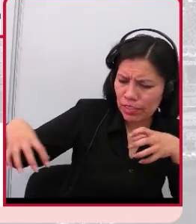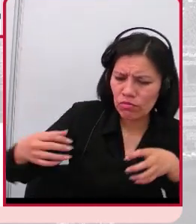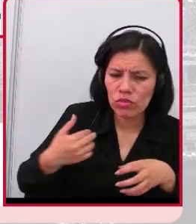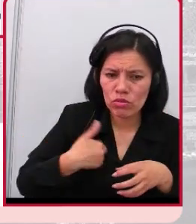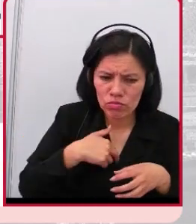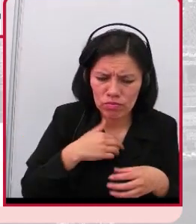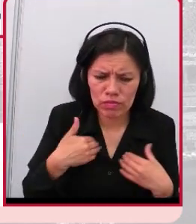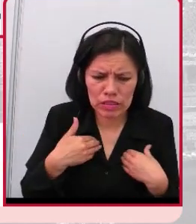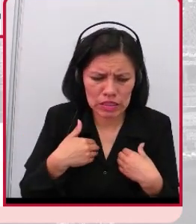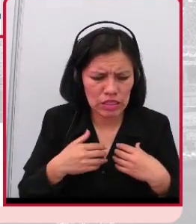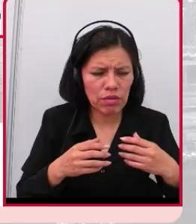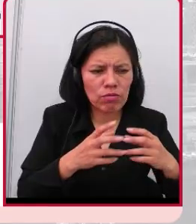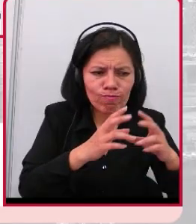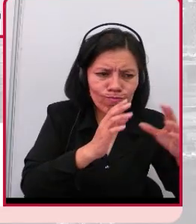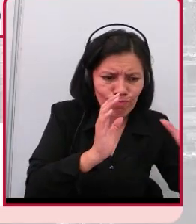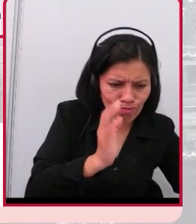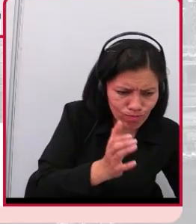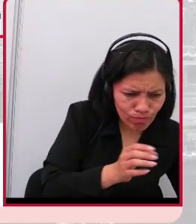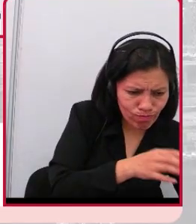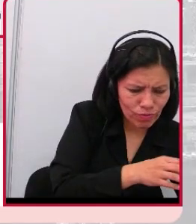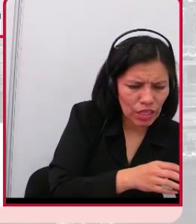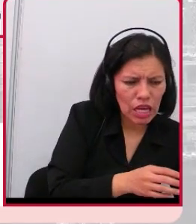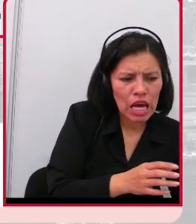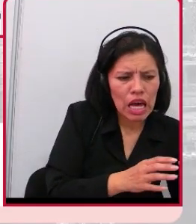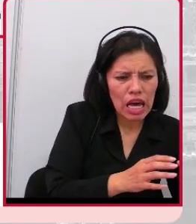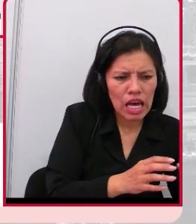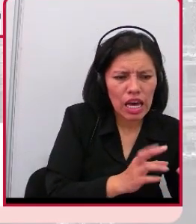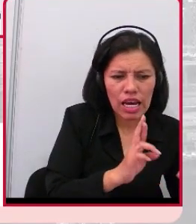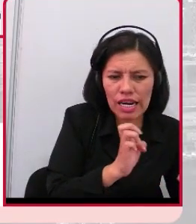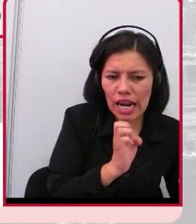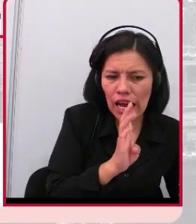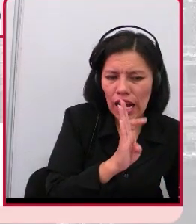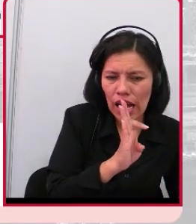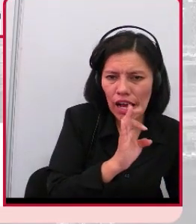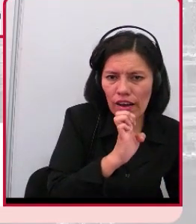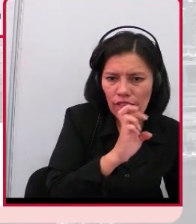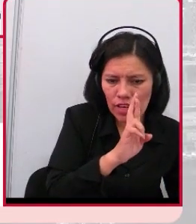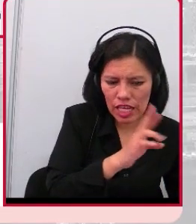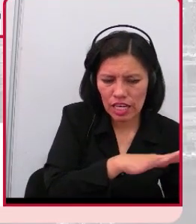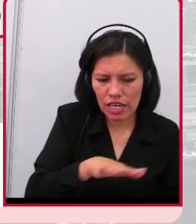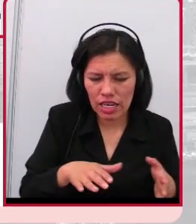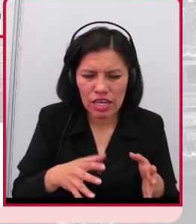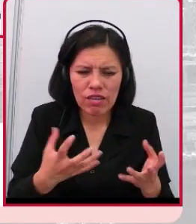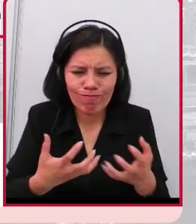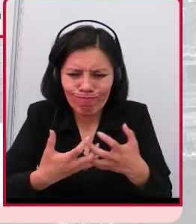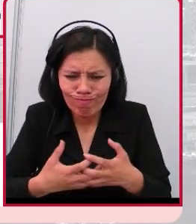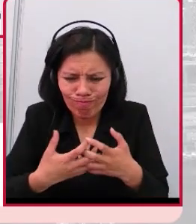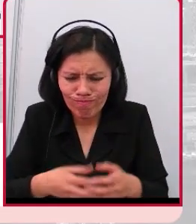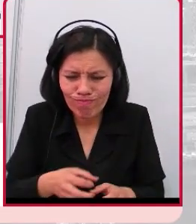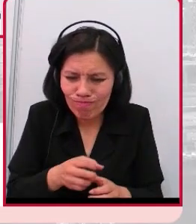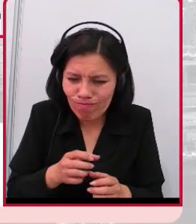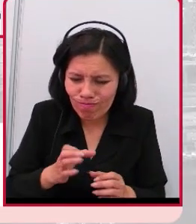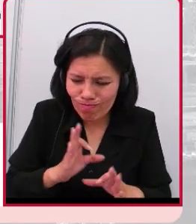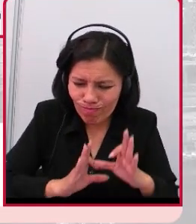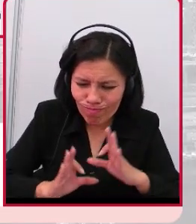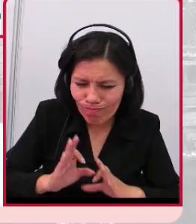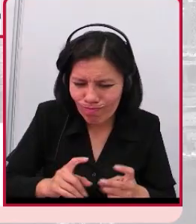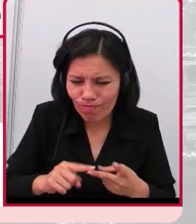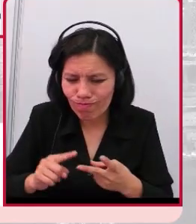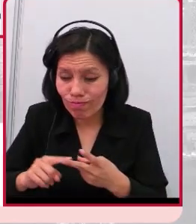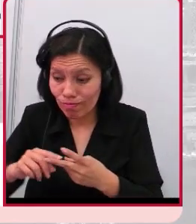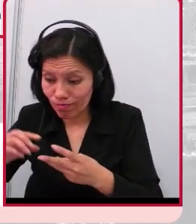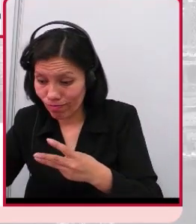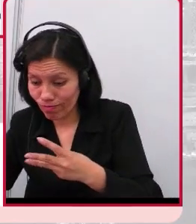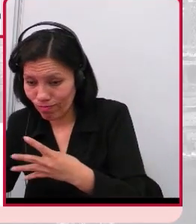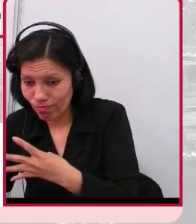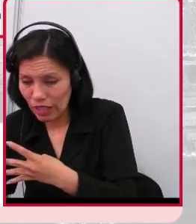etapa Raffer, mecánica, primera limpieza mecánica, un cleaning scavenger mecánico y 3 etapas columnares de enriquecimiento